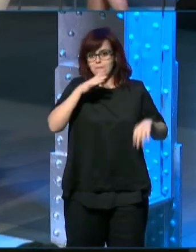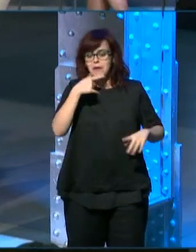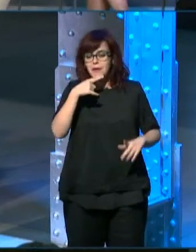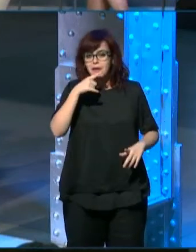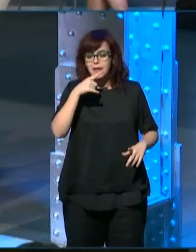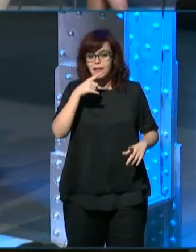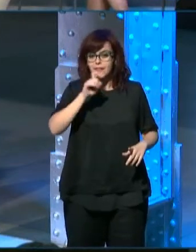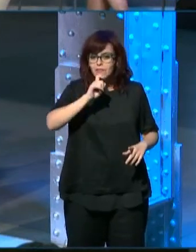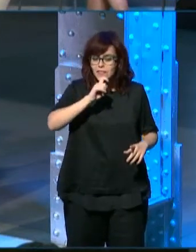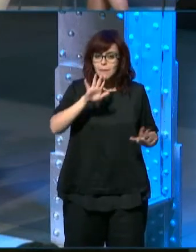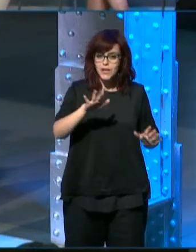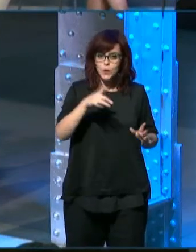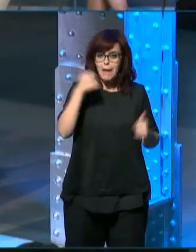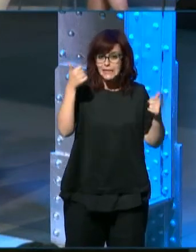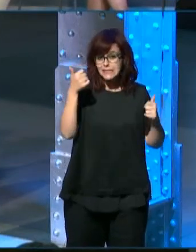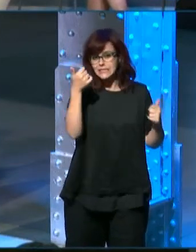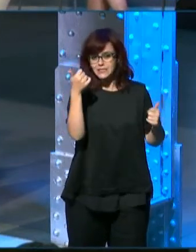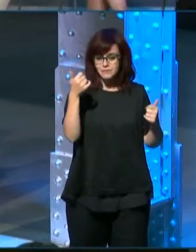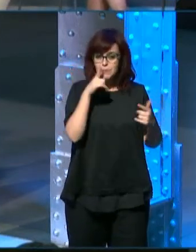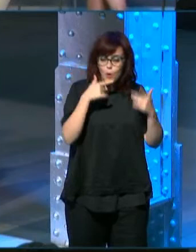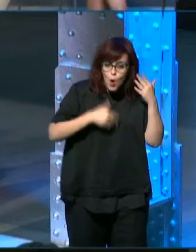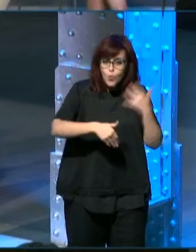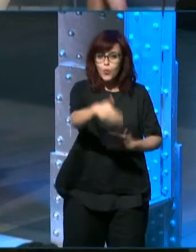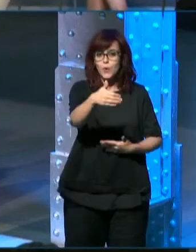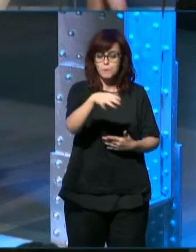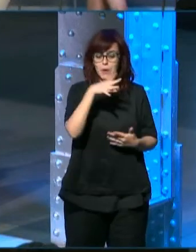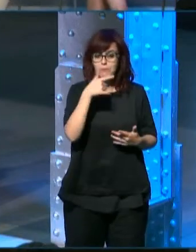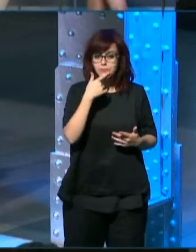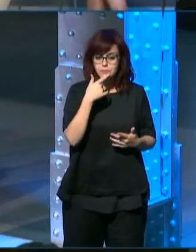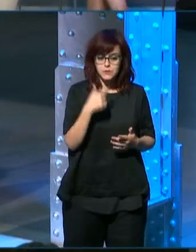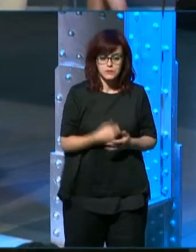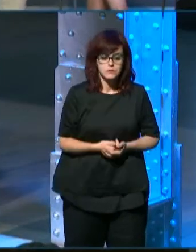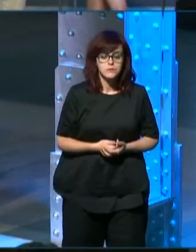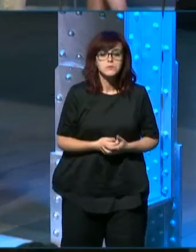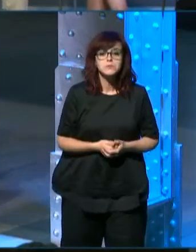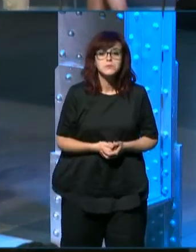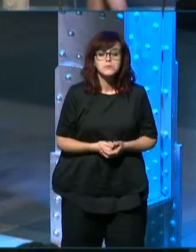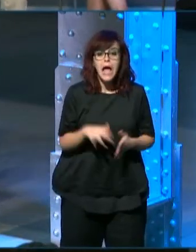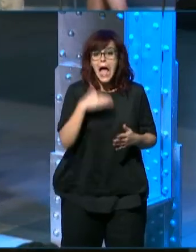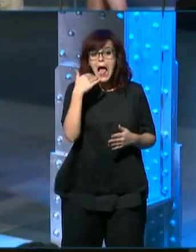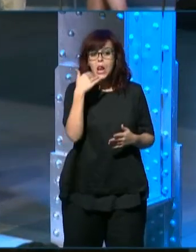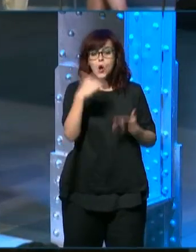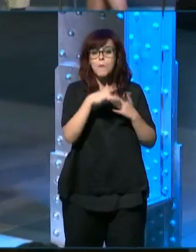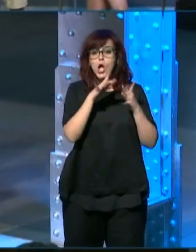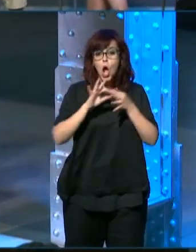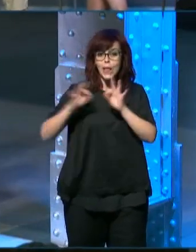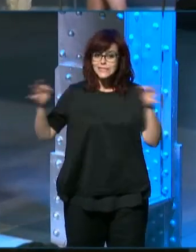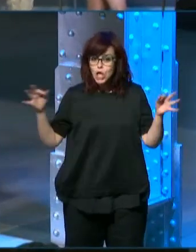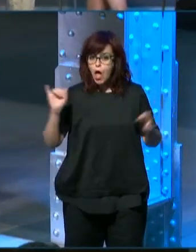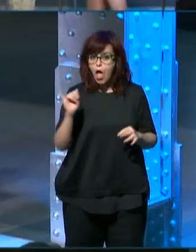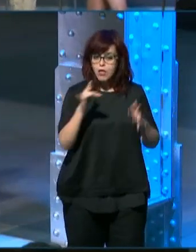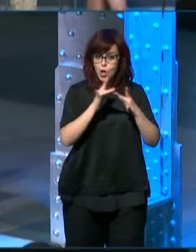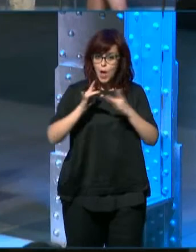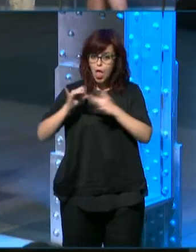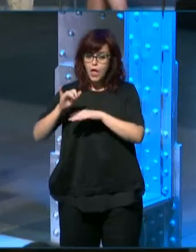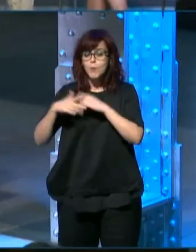Pero es más fácil hacerlo mucho más adelante, ¿no? Pero bueno, esa es la pregunta que lanzo, si ven alguna conexión, ¿no?